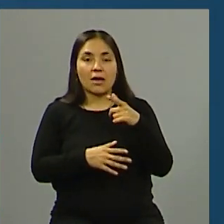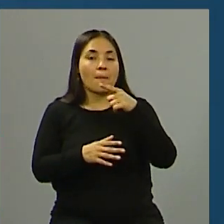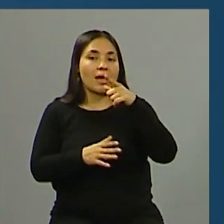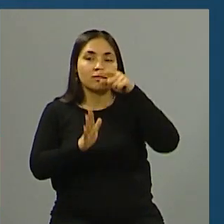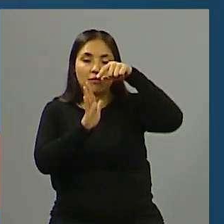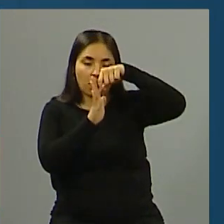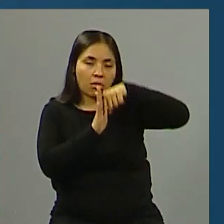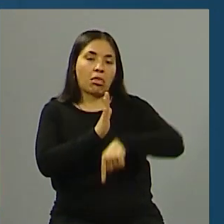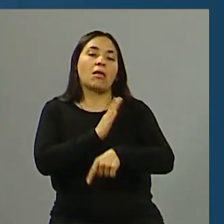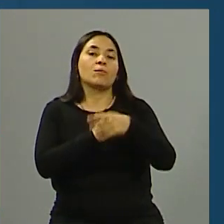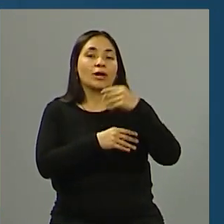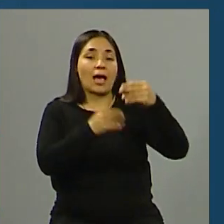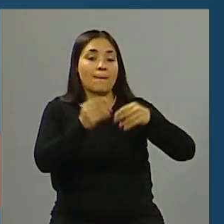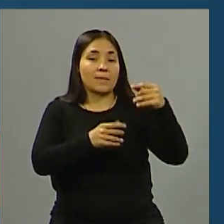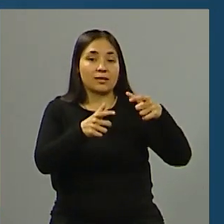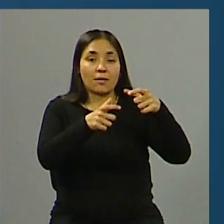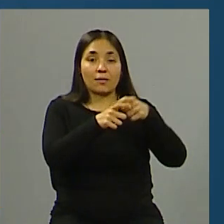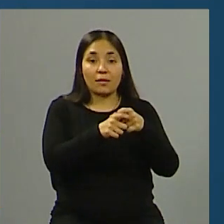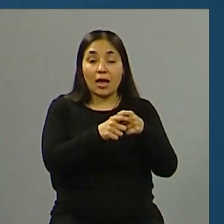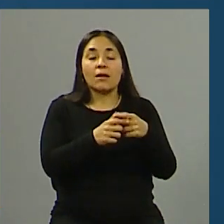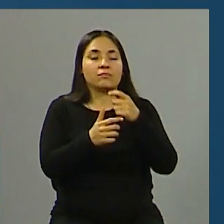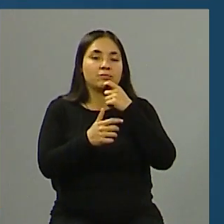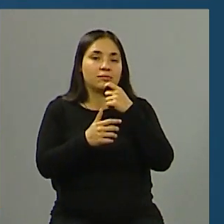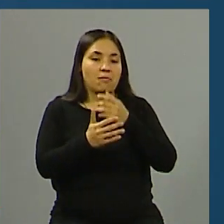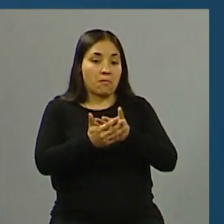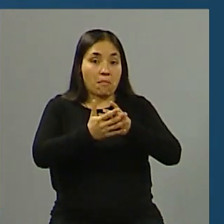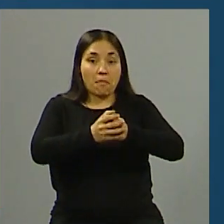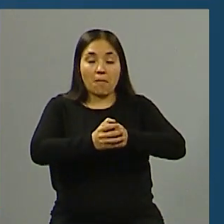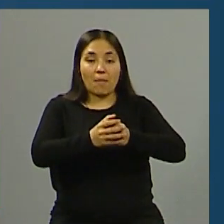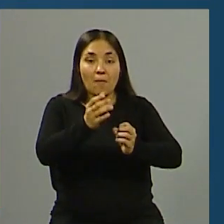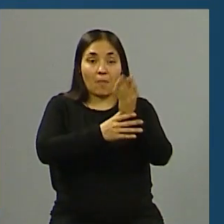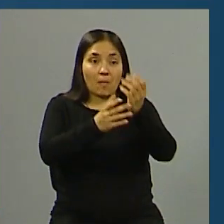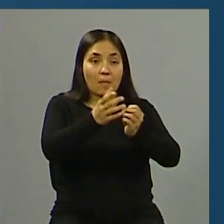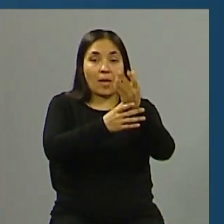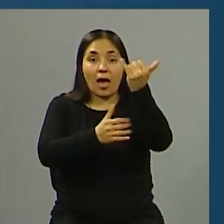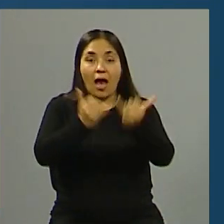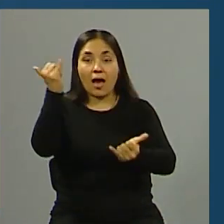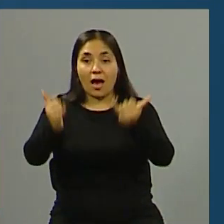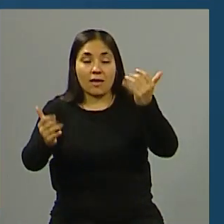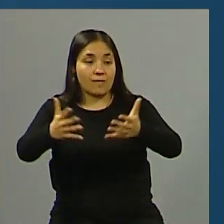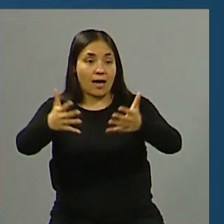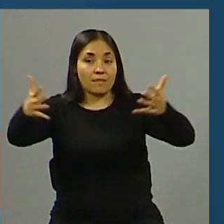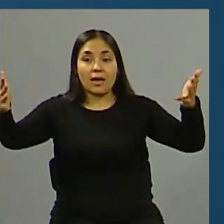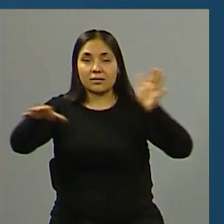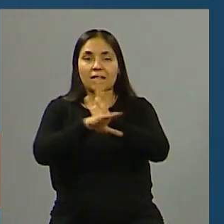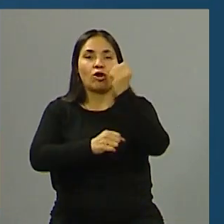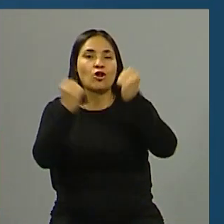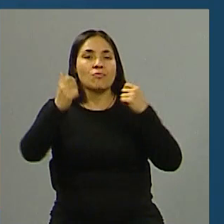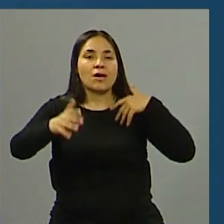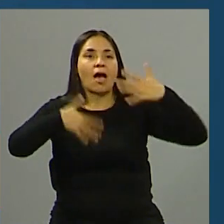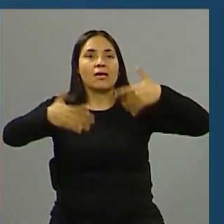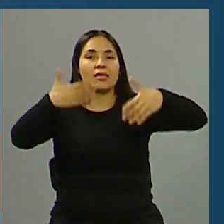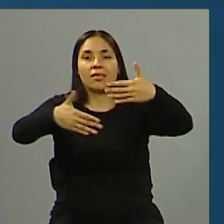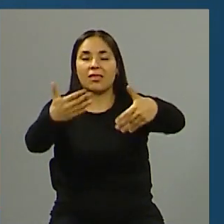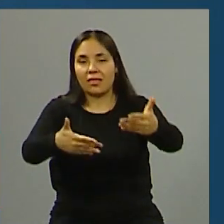netos, porque más pymes significa más empleo. Pero para tener más pymes tenés que tener un horizonte despejado en cuanto